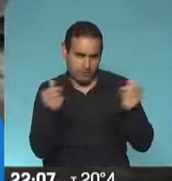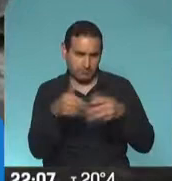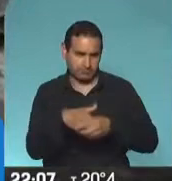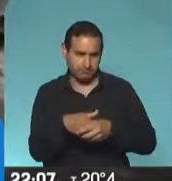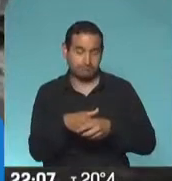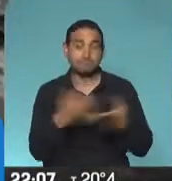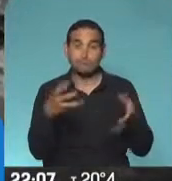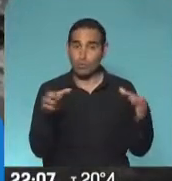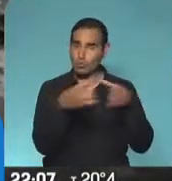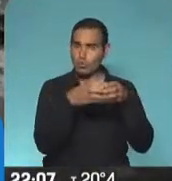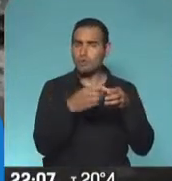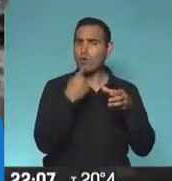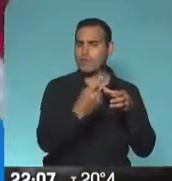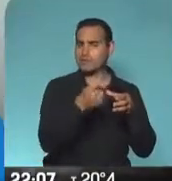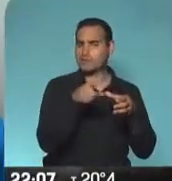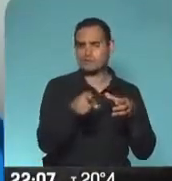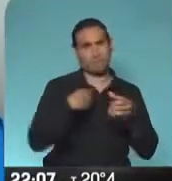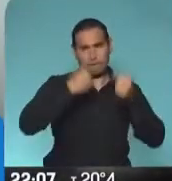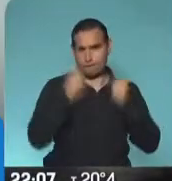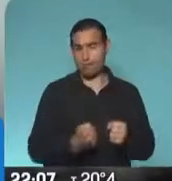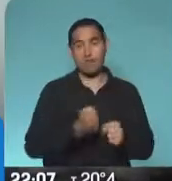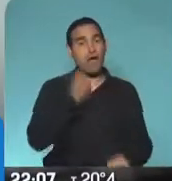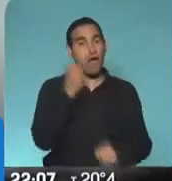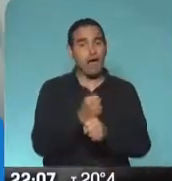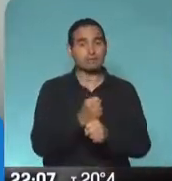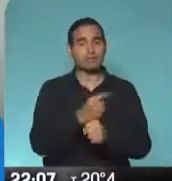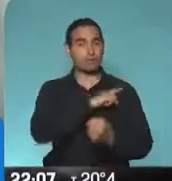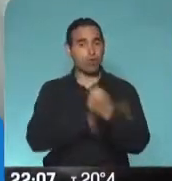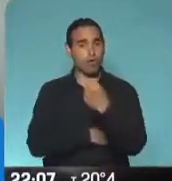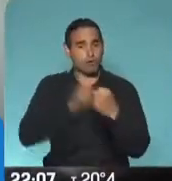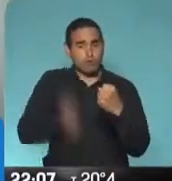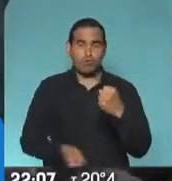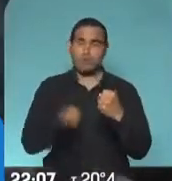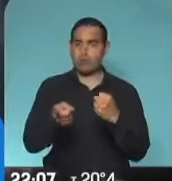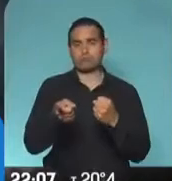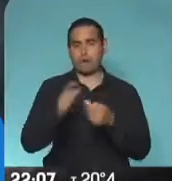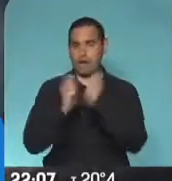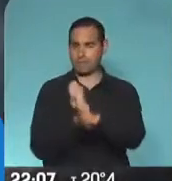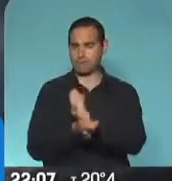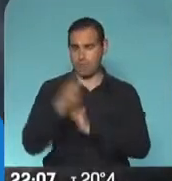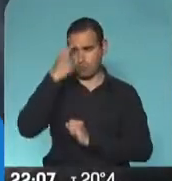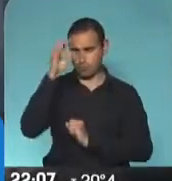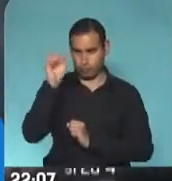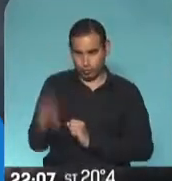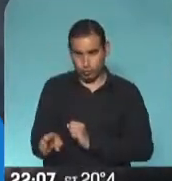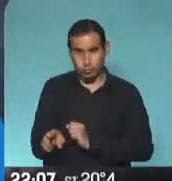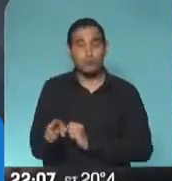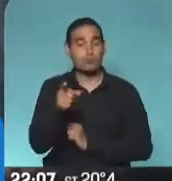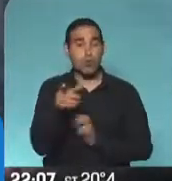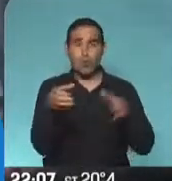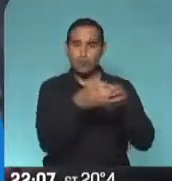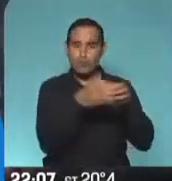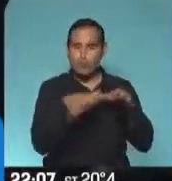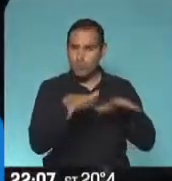sector asegura que no cederá hasta que el Ejecutivo dé marcha atrás con la medida. El rol de los movimientos indígenas es